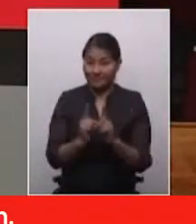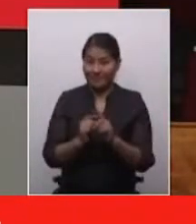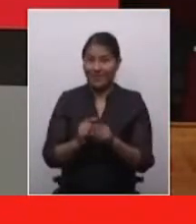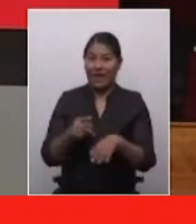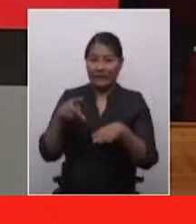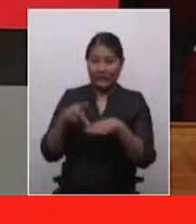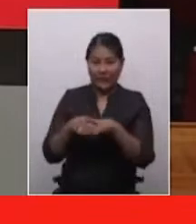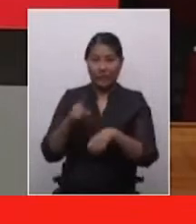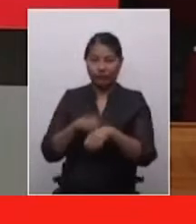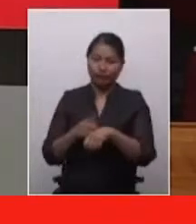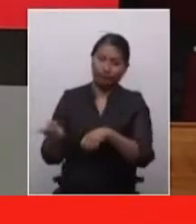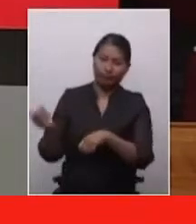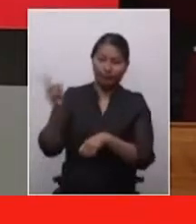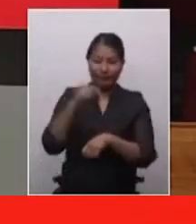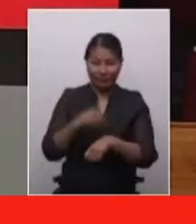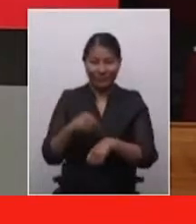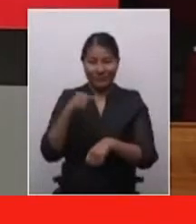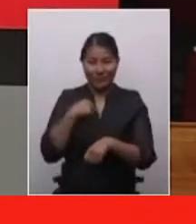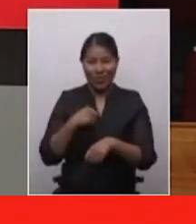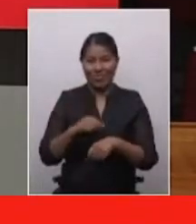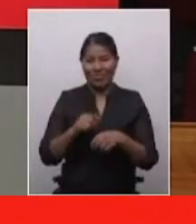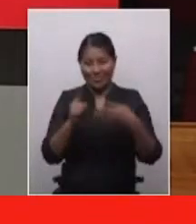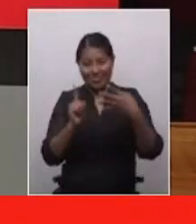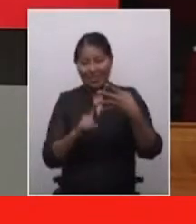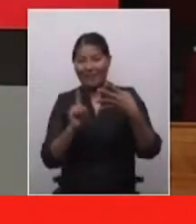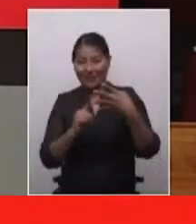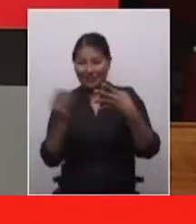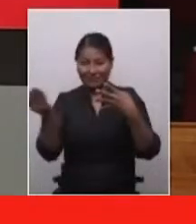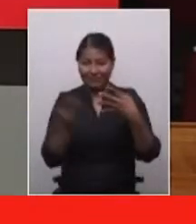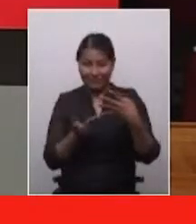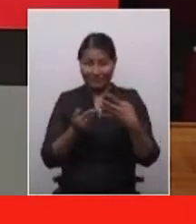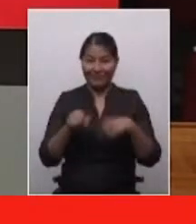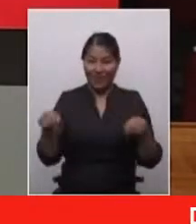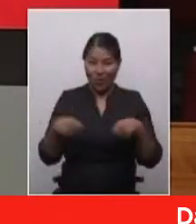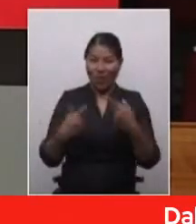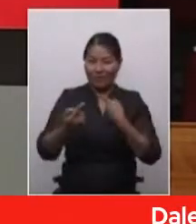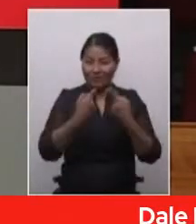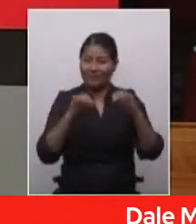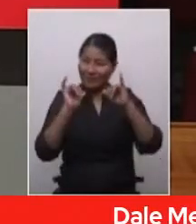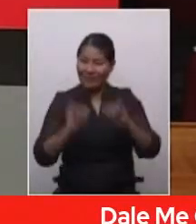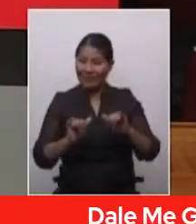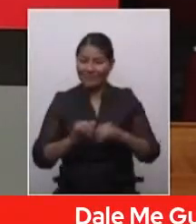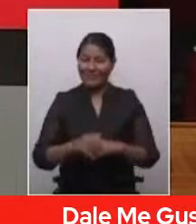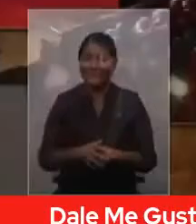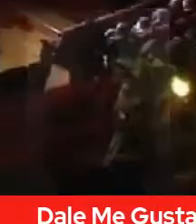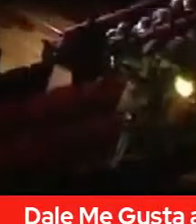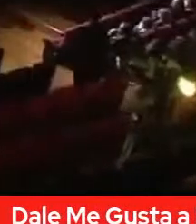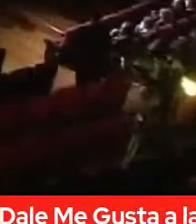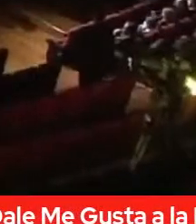pausa y venimos en un instante con el tercer bloque. Quédense con nosotros en este debate municipal. No se vayan.